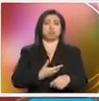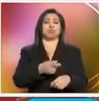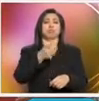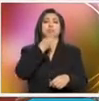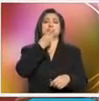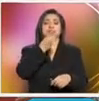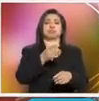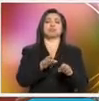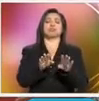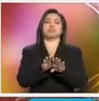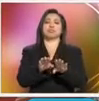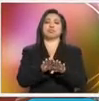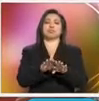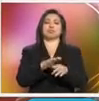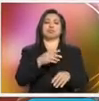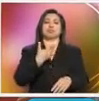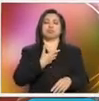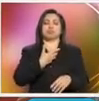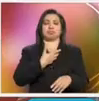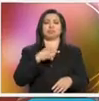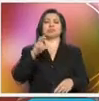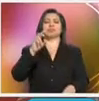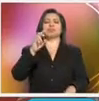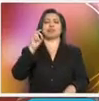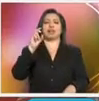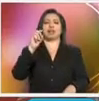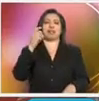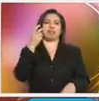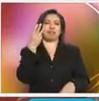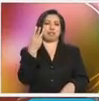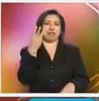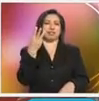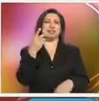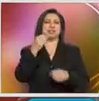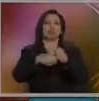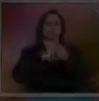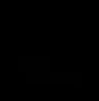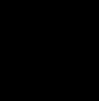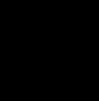Internacional de la Cineteca Nacional en su edición número 36. Eric, muchas gracias. Gracias a ustedes. Gracias.